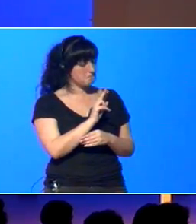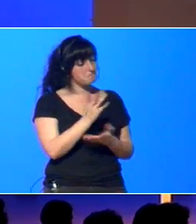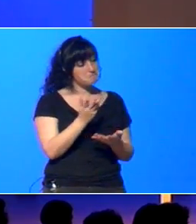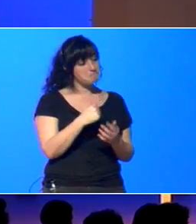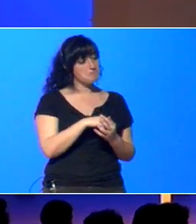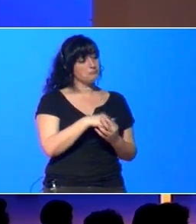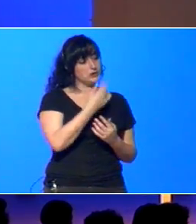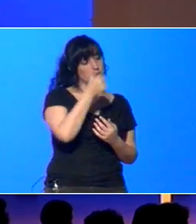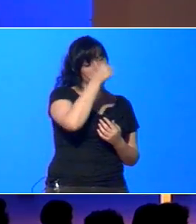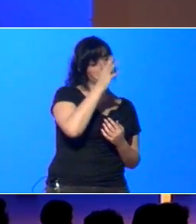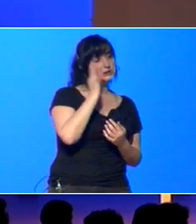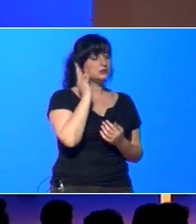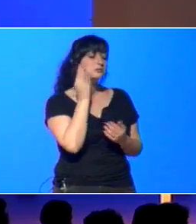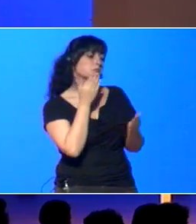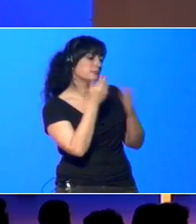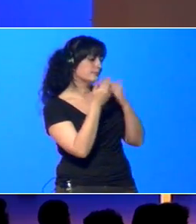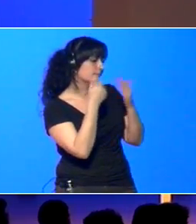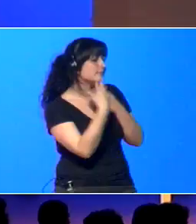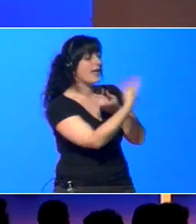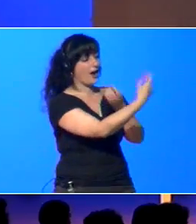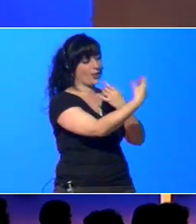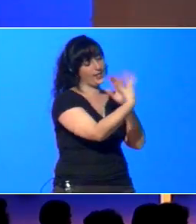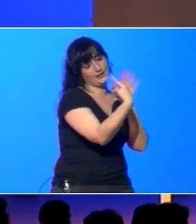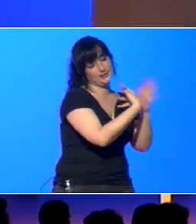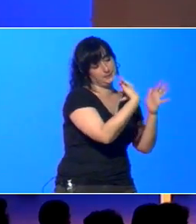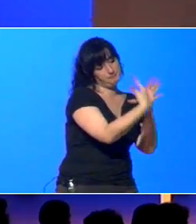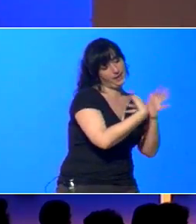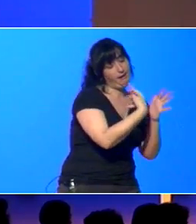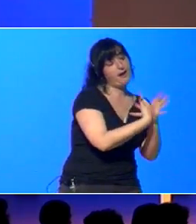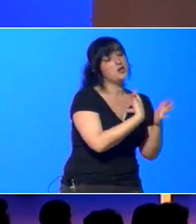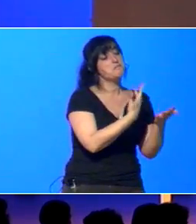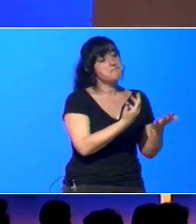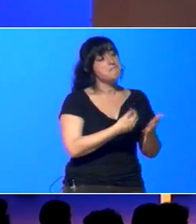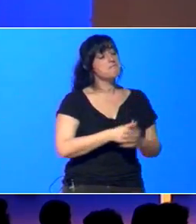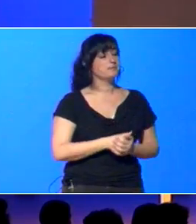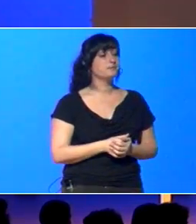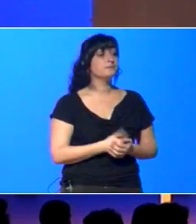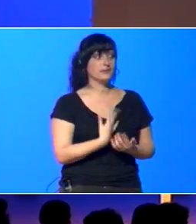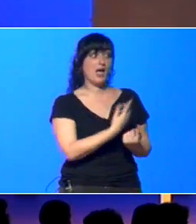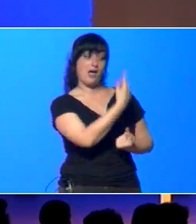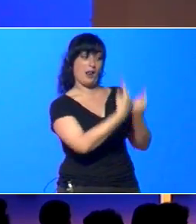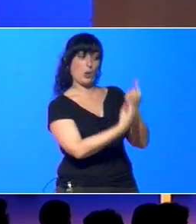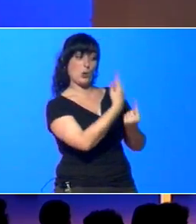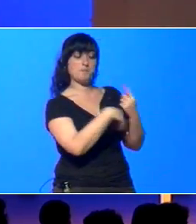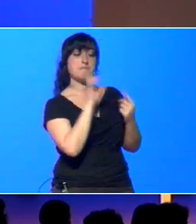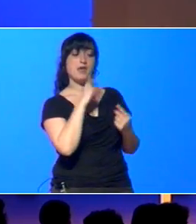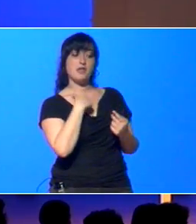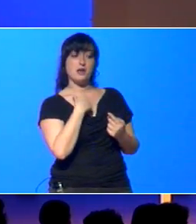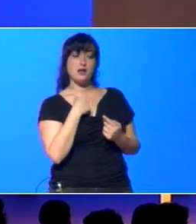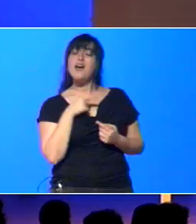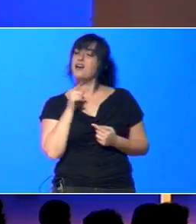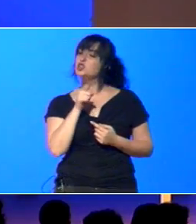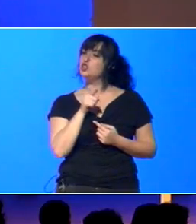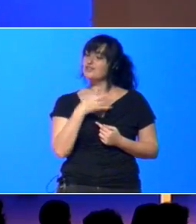hablé con los chicos, me contaron, me explicaron, y alguno llegó a decir, esto lo tienen que saber, y